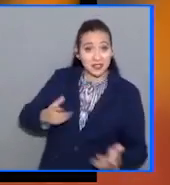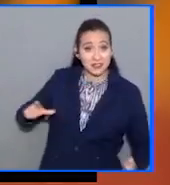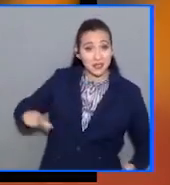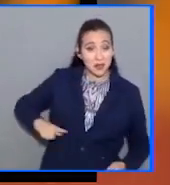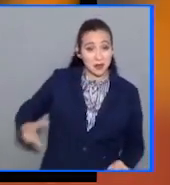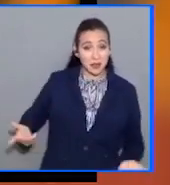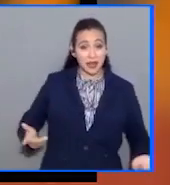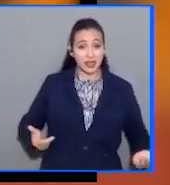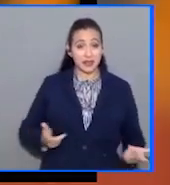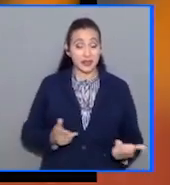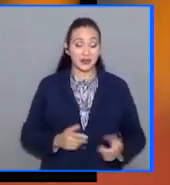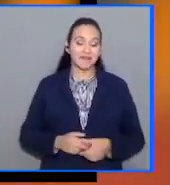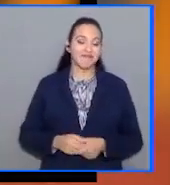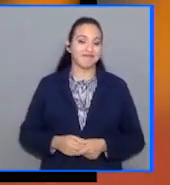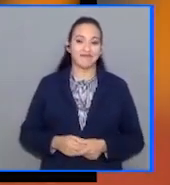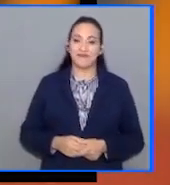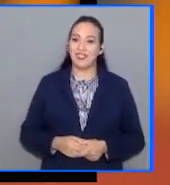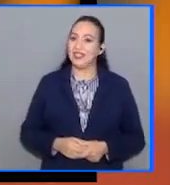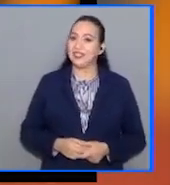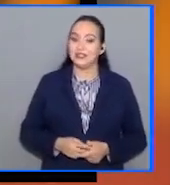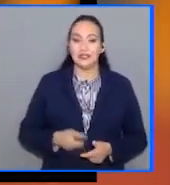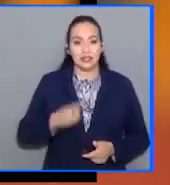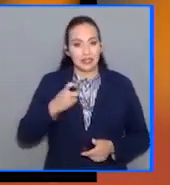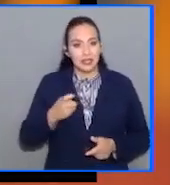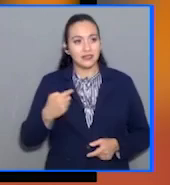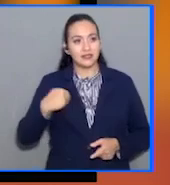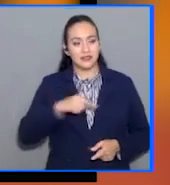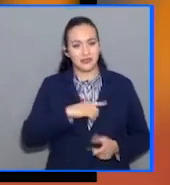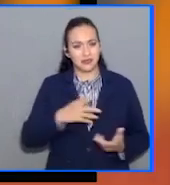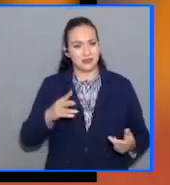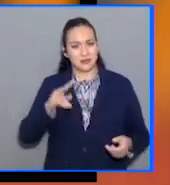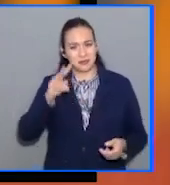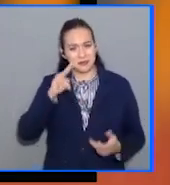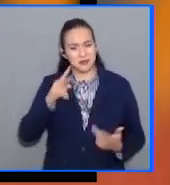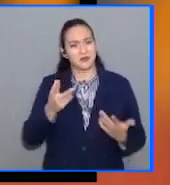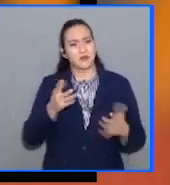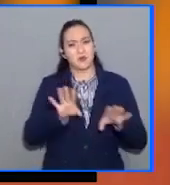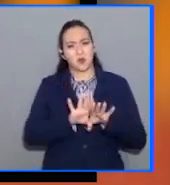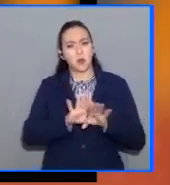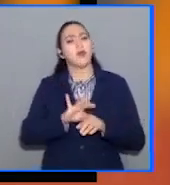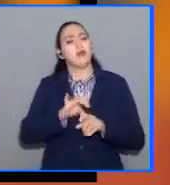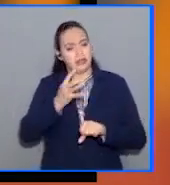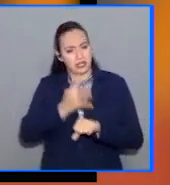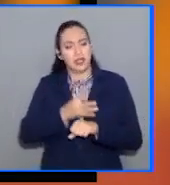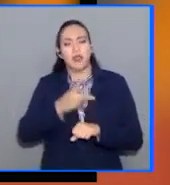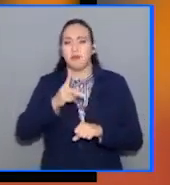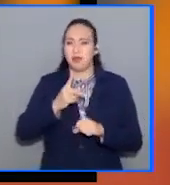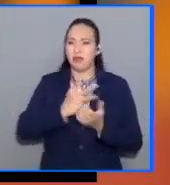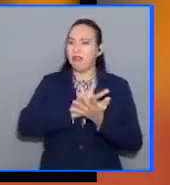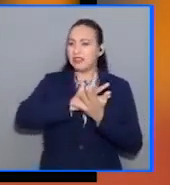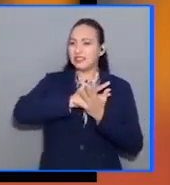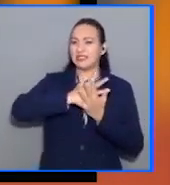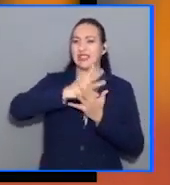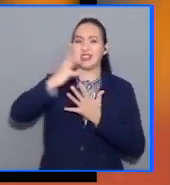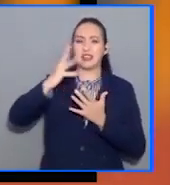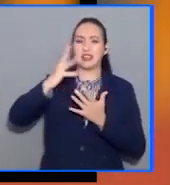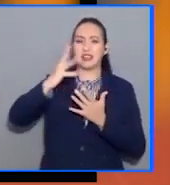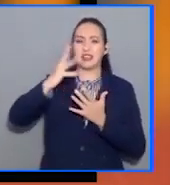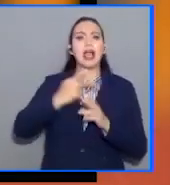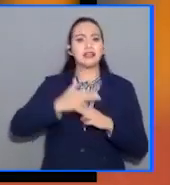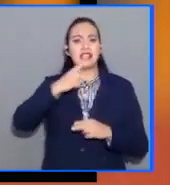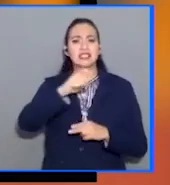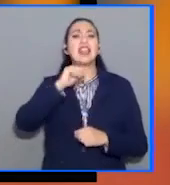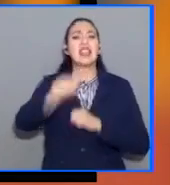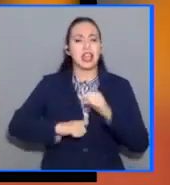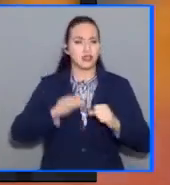entrar en una espiral que no se contiene y terminamos poniendo penas de 100 años, 200 años.